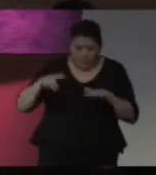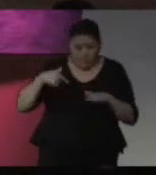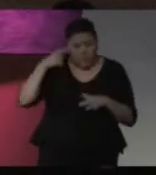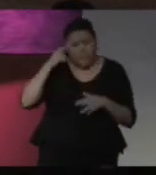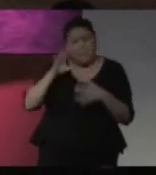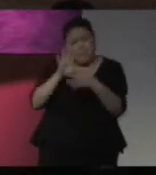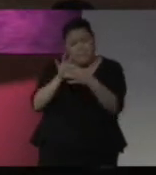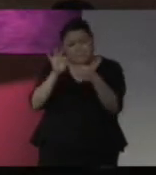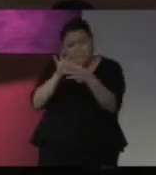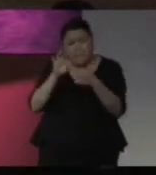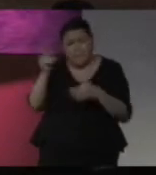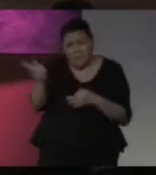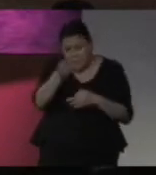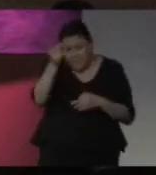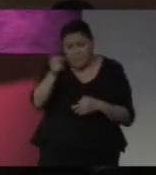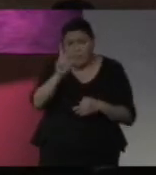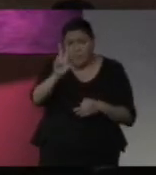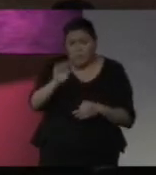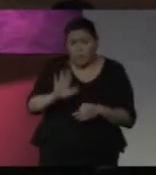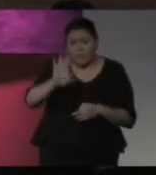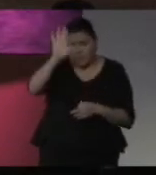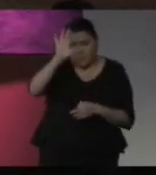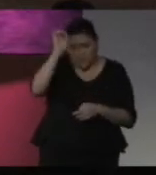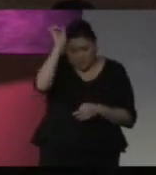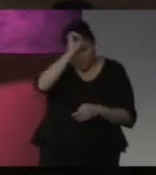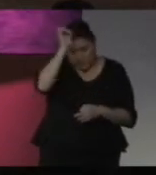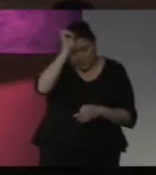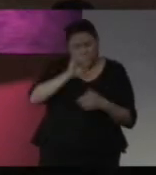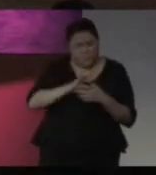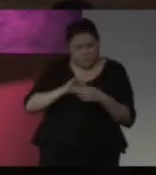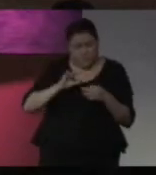más allá de solo preguntar, también comentar los puntos de vista.